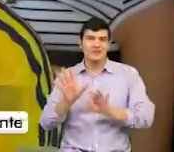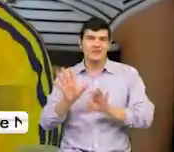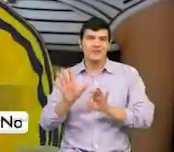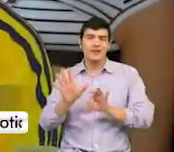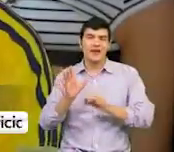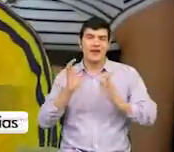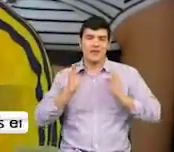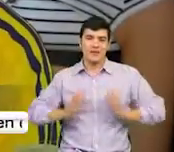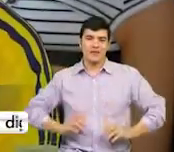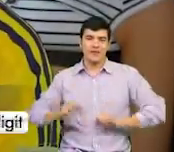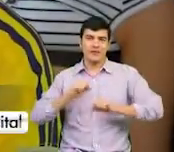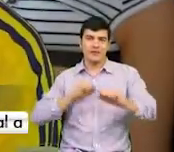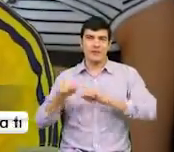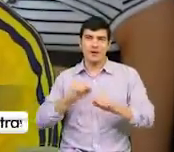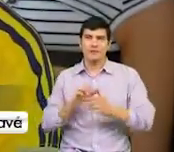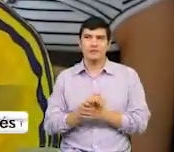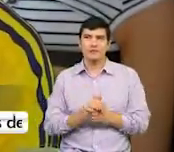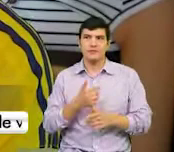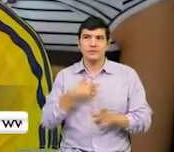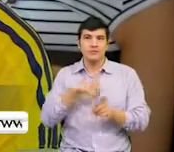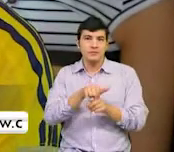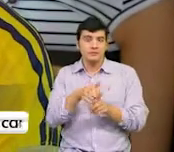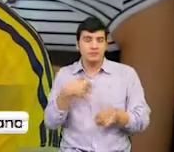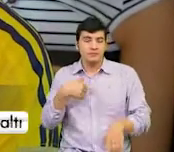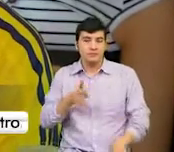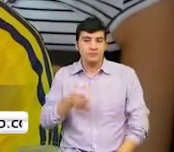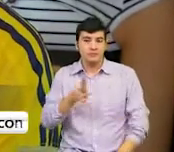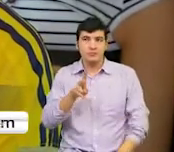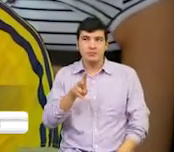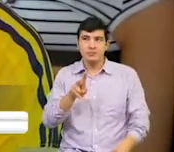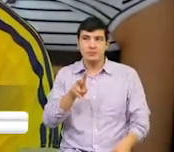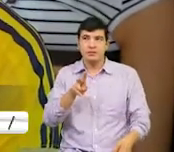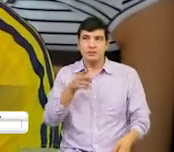Me caía con